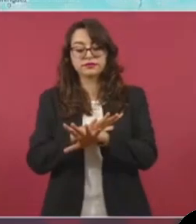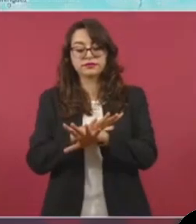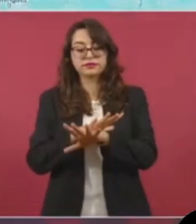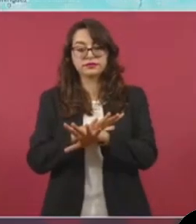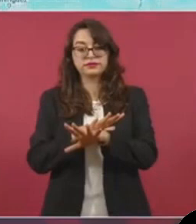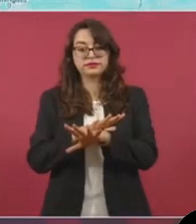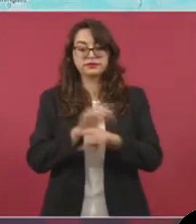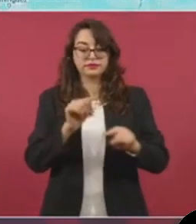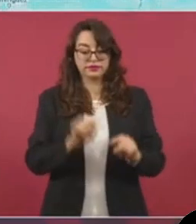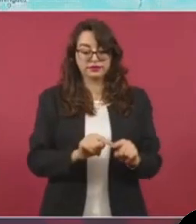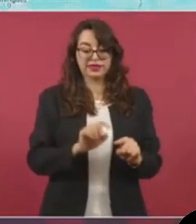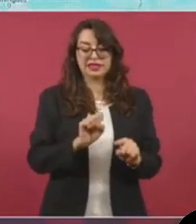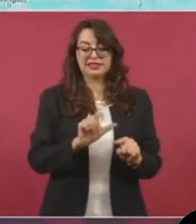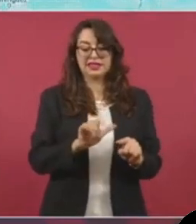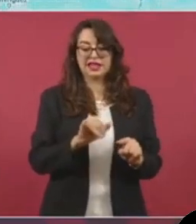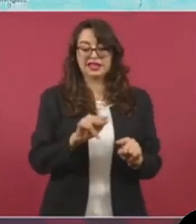Salina Cruz